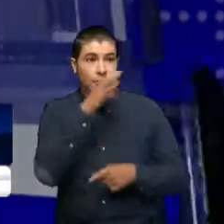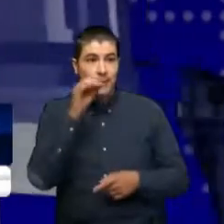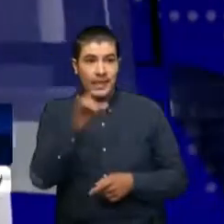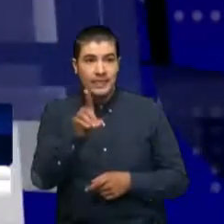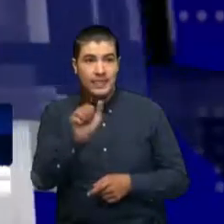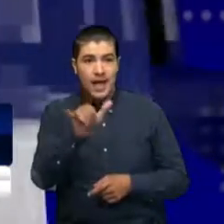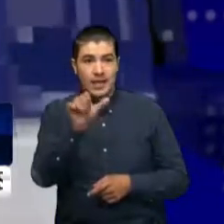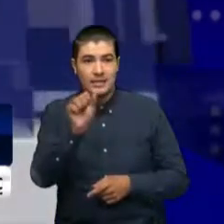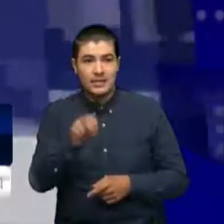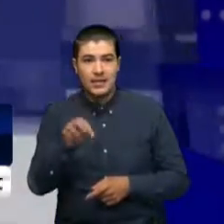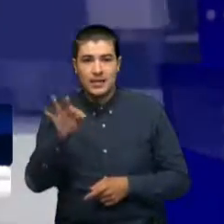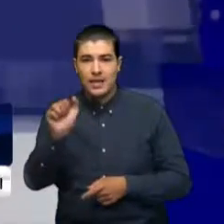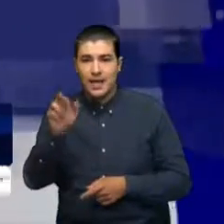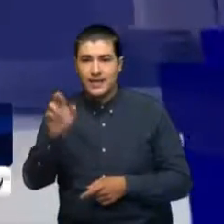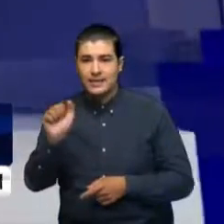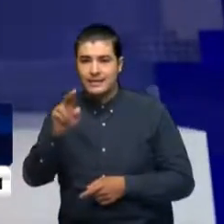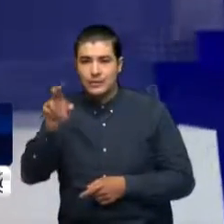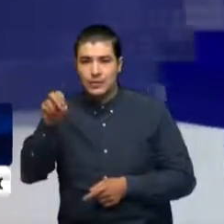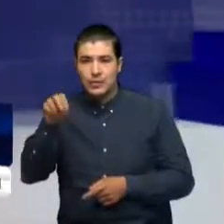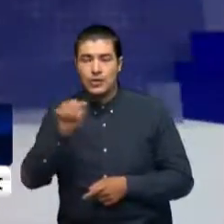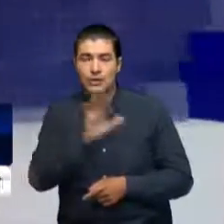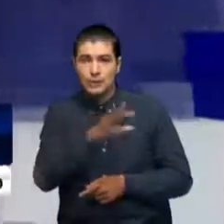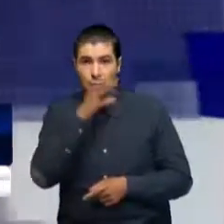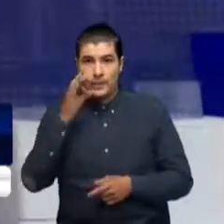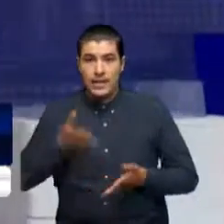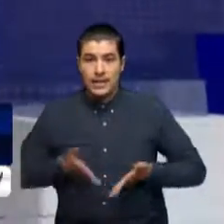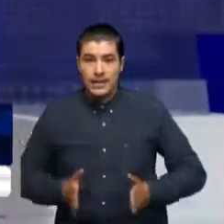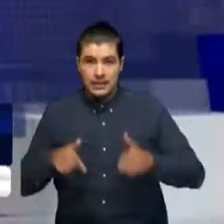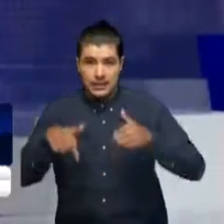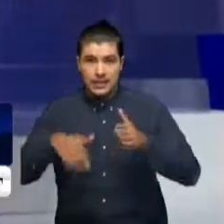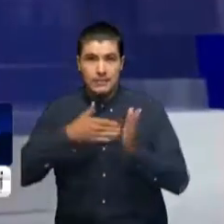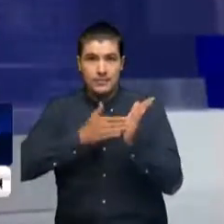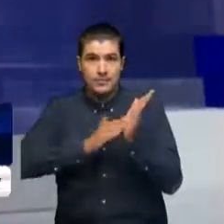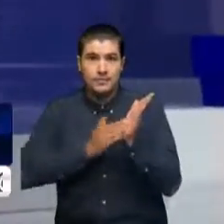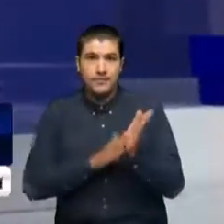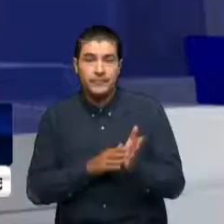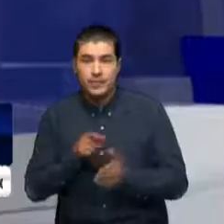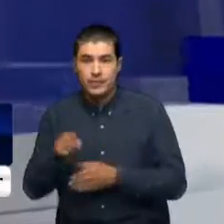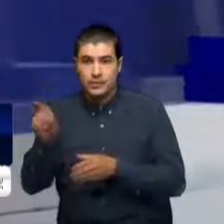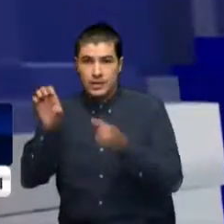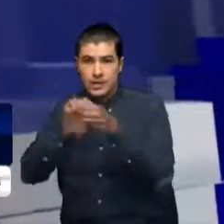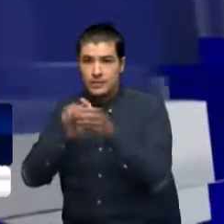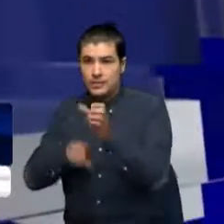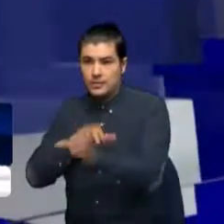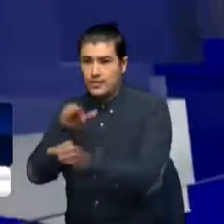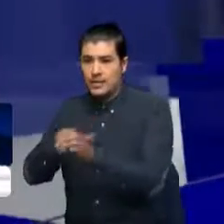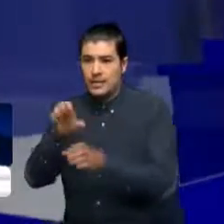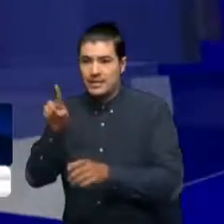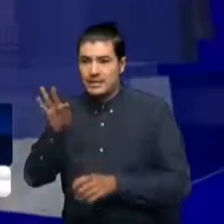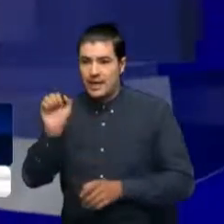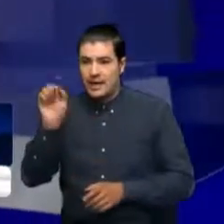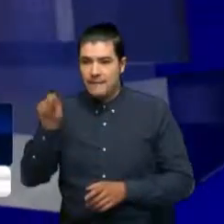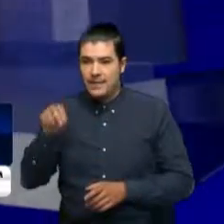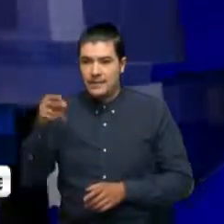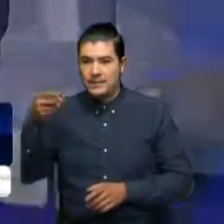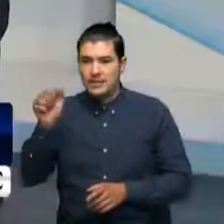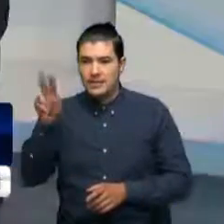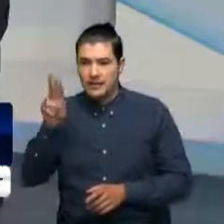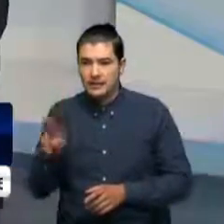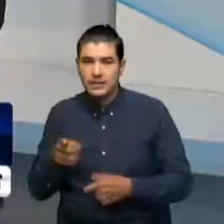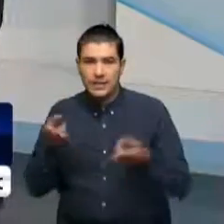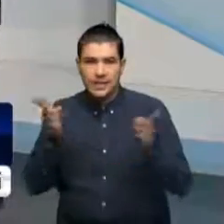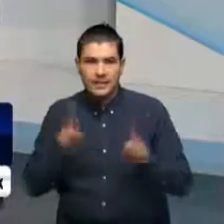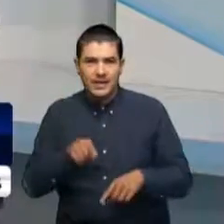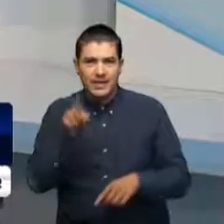hombre que nació en el municipio de Florida Blanca, en el departamento de Santander. En este equipo de Esteban Chávez está Samuel Coronado,